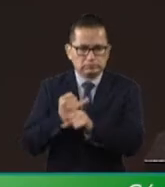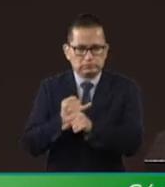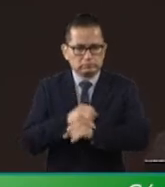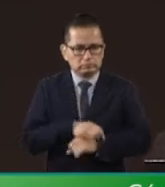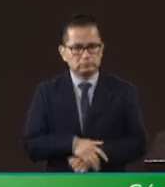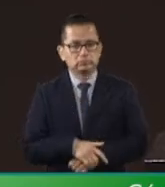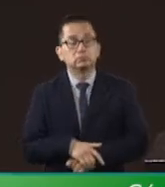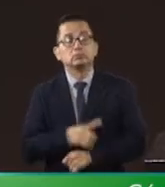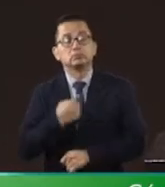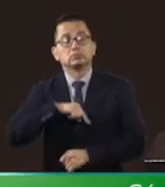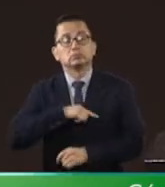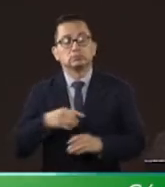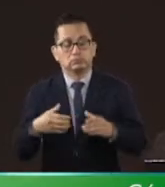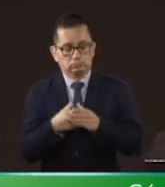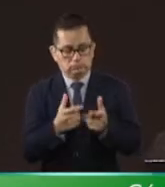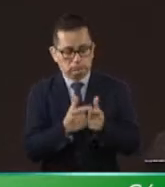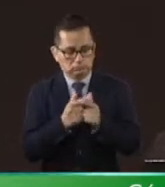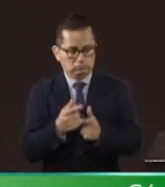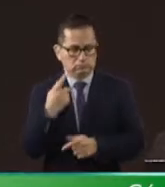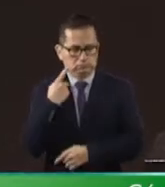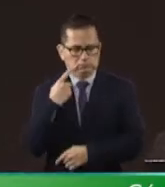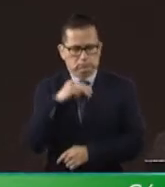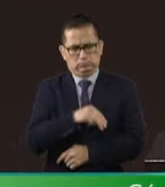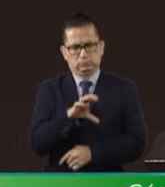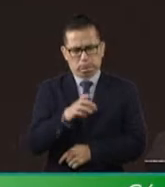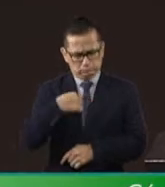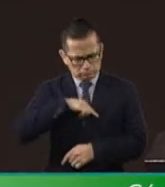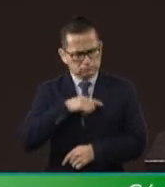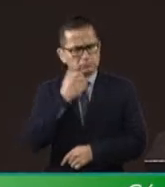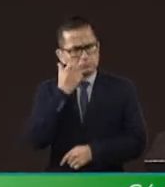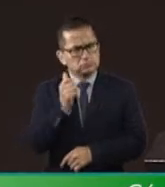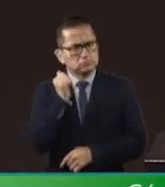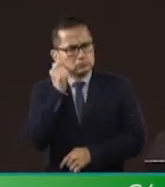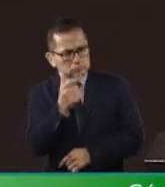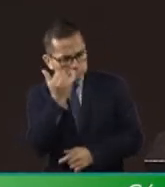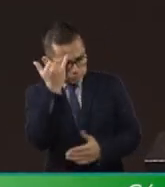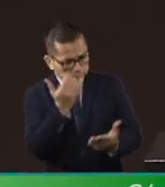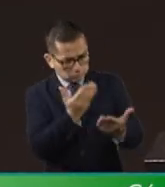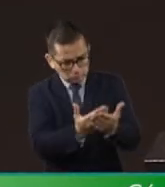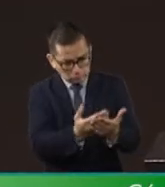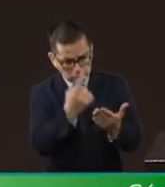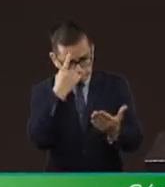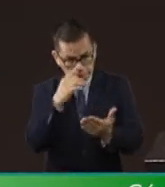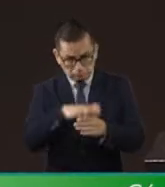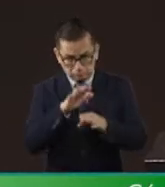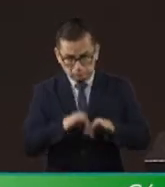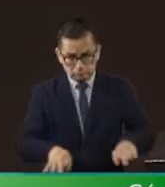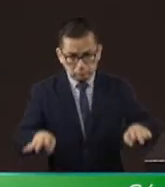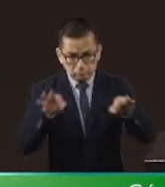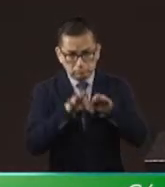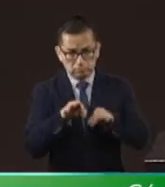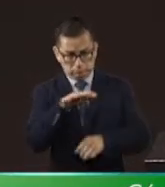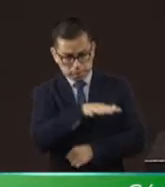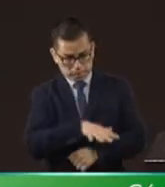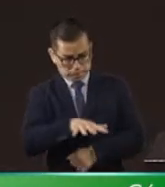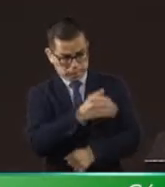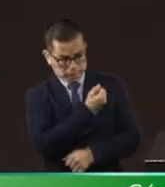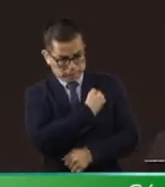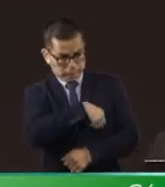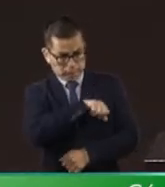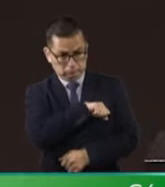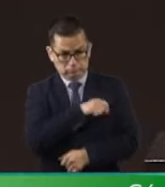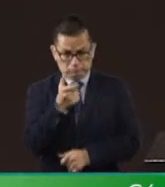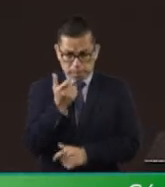en Movimiento Ciudadano queremos colaborar con cualquier iniciativa que de verdad ponga por el frente la salud, el